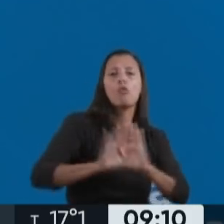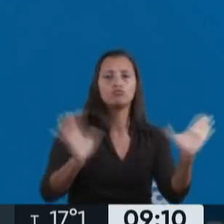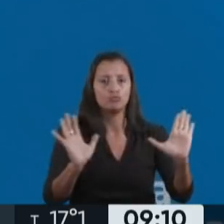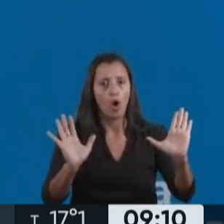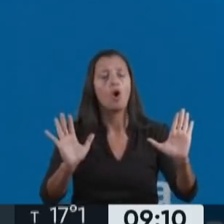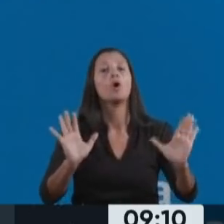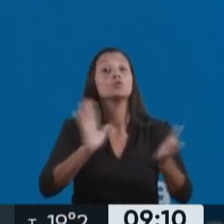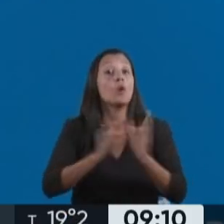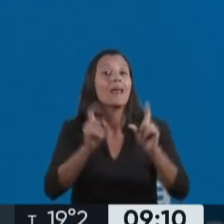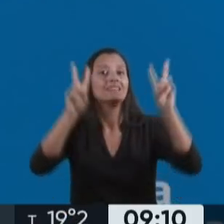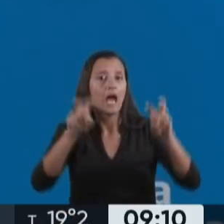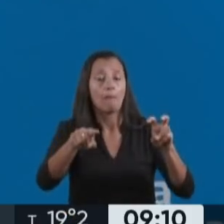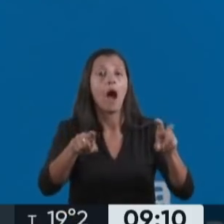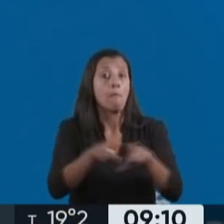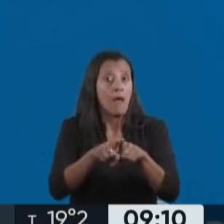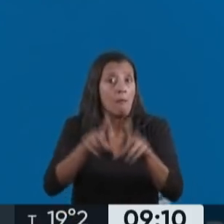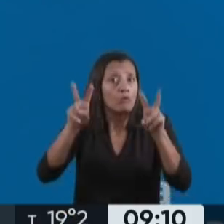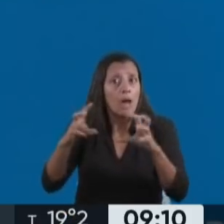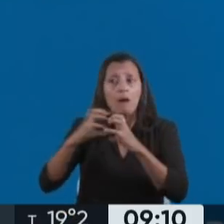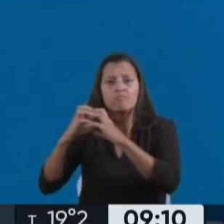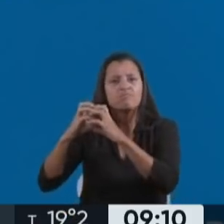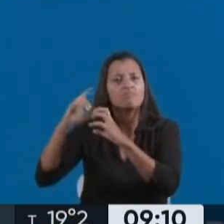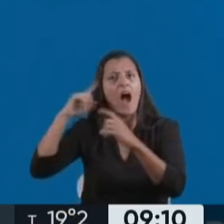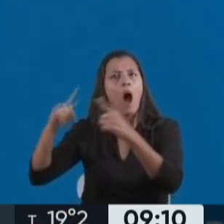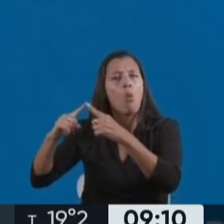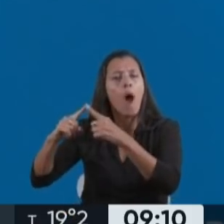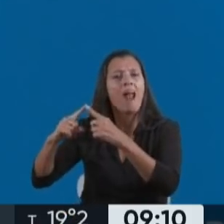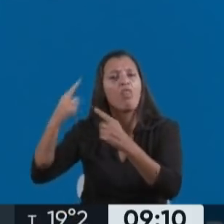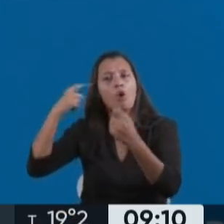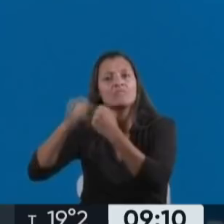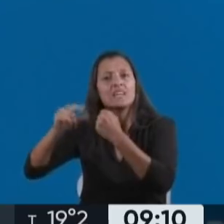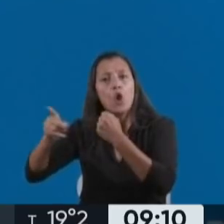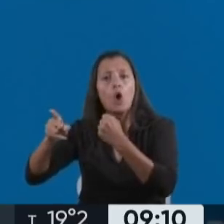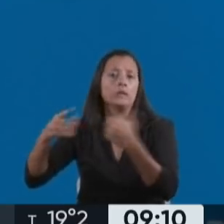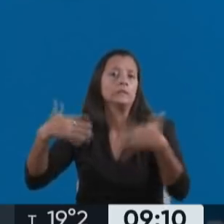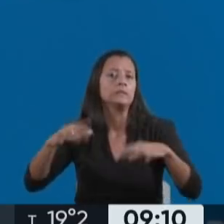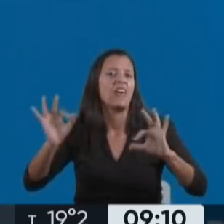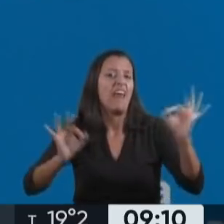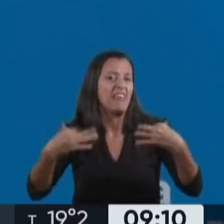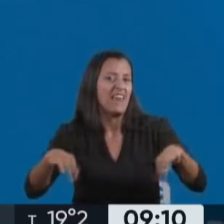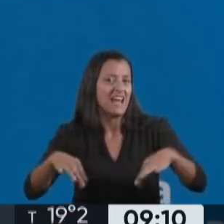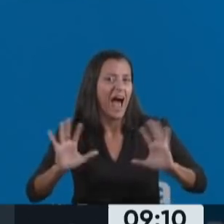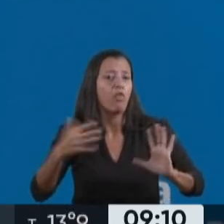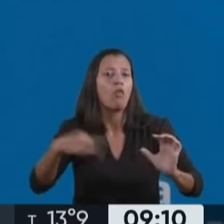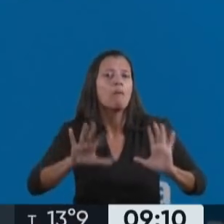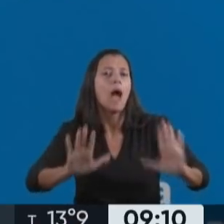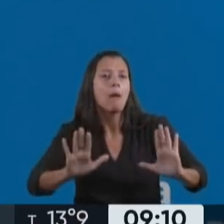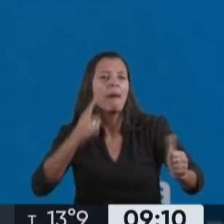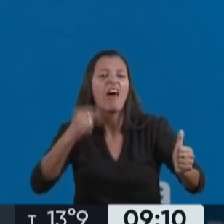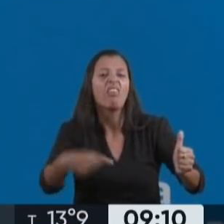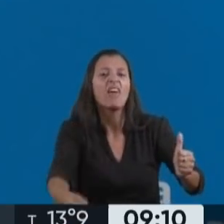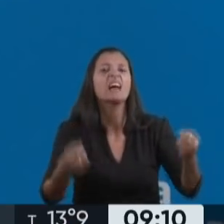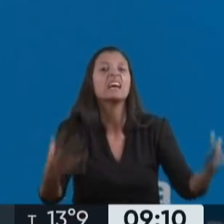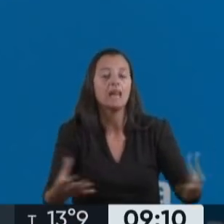tipo de comentarios, porque como toda negociación es una negociación delicada y vamos a tener que esperar en el transcurso de las horas, de los días, cómo se